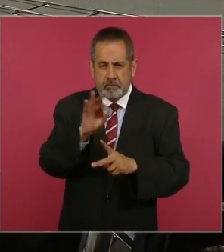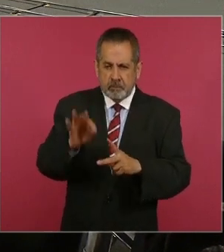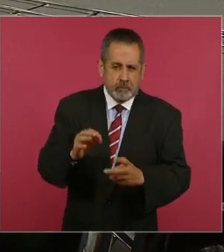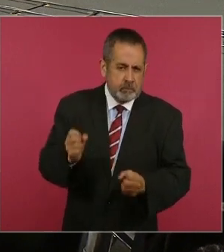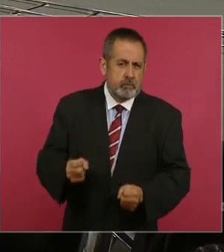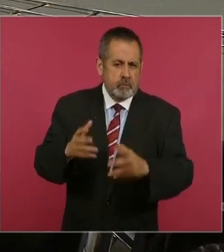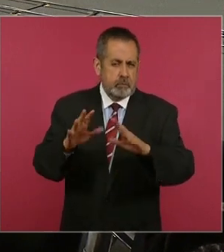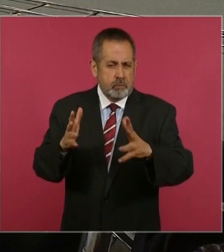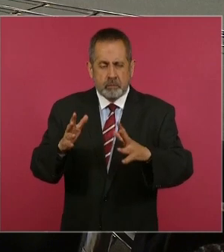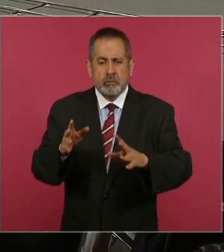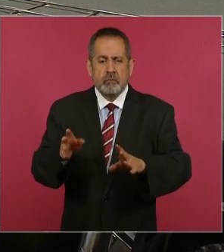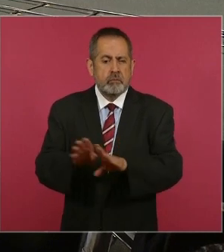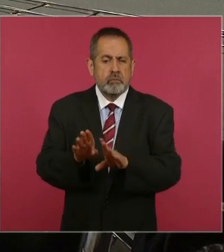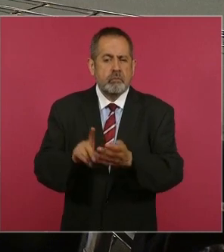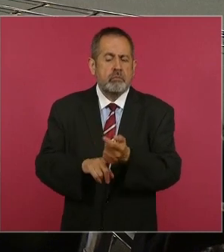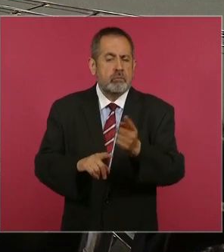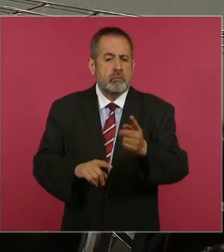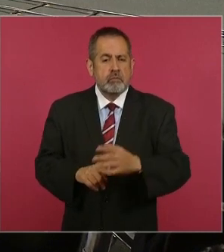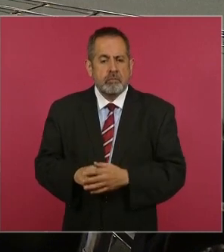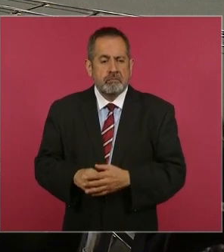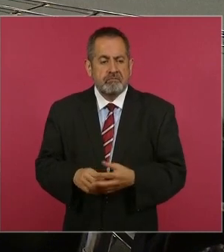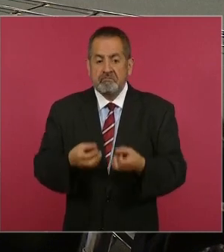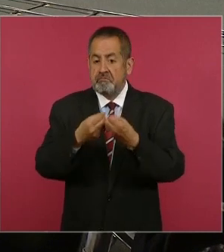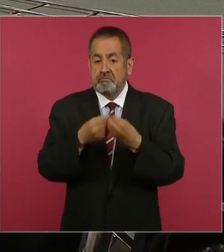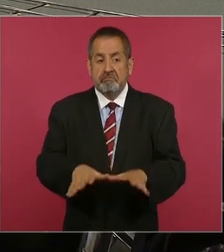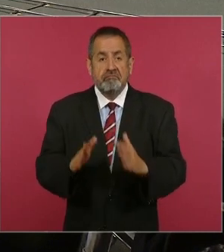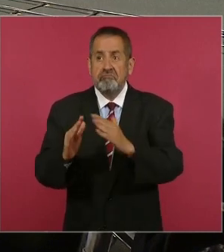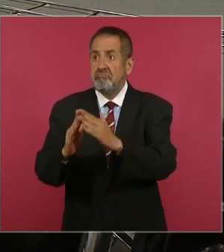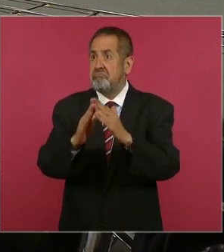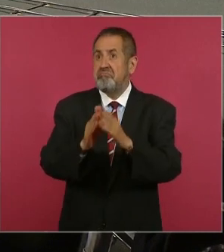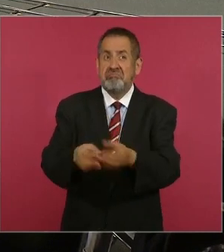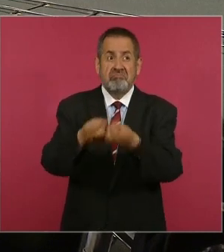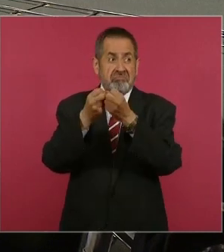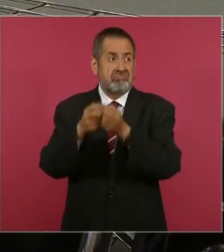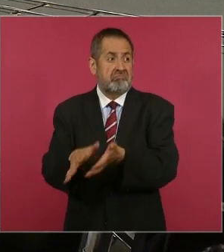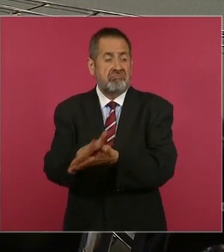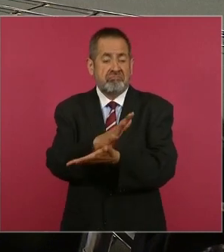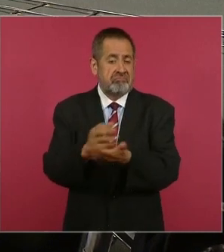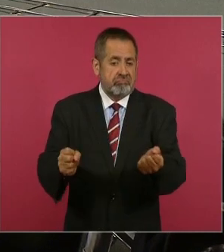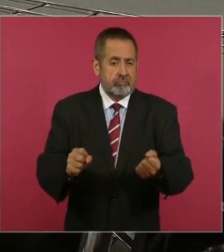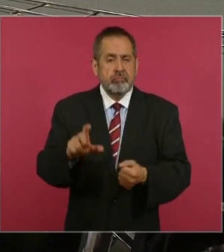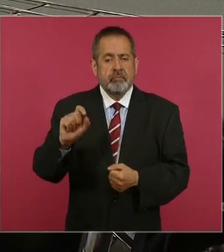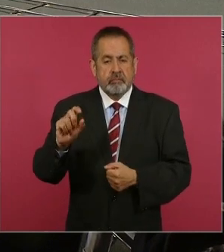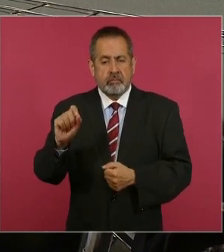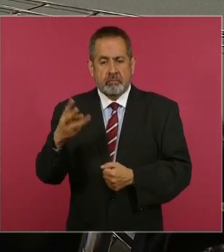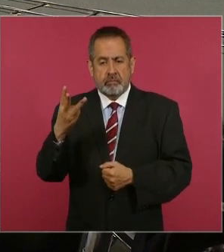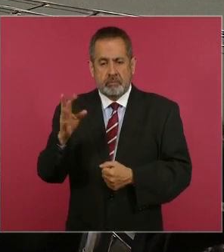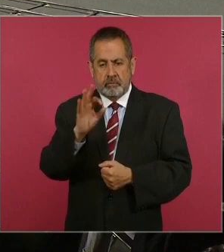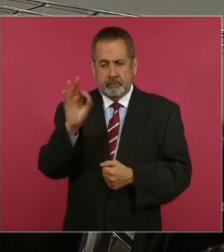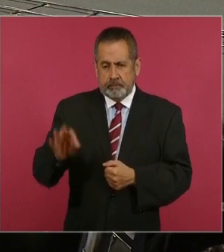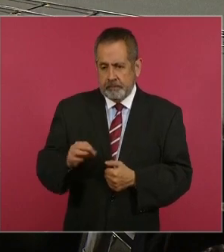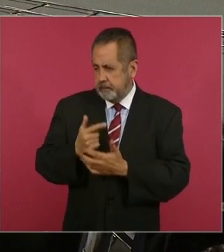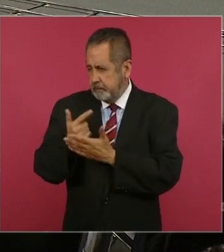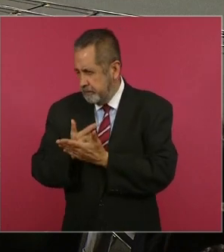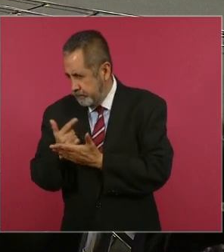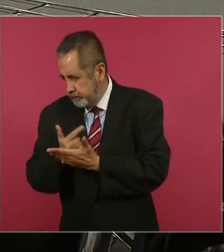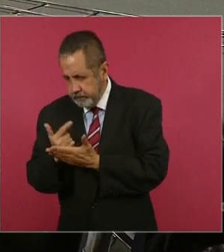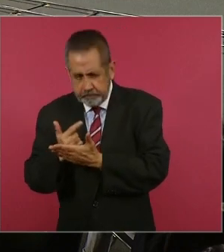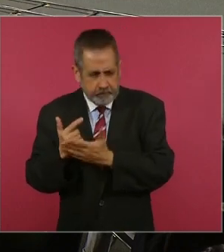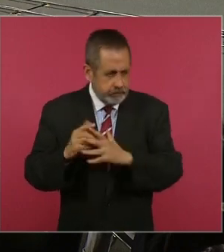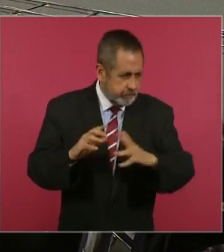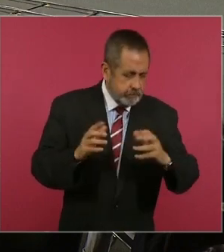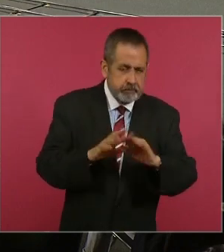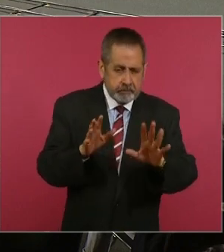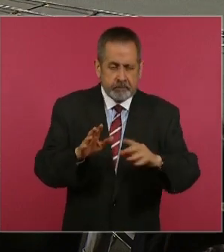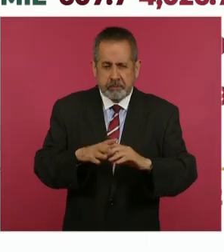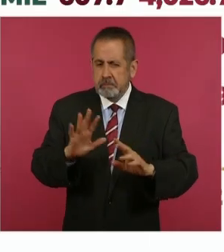ejemplo de Pérdida total de la vivienda del 2% de la muestra de y